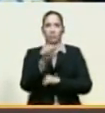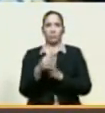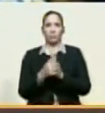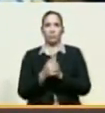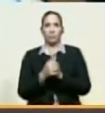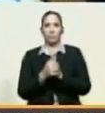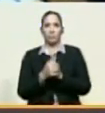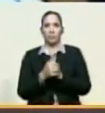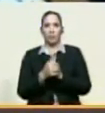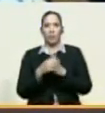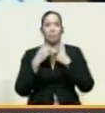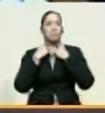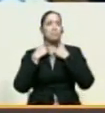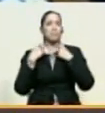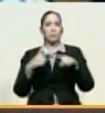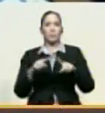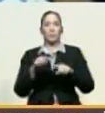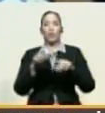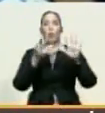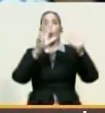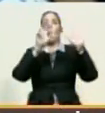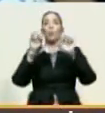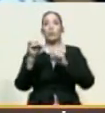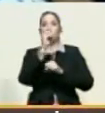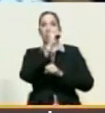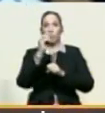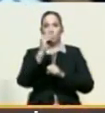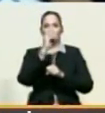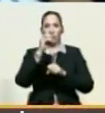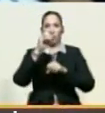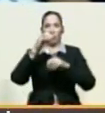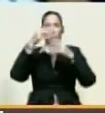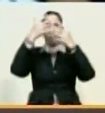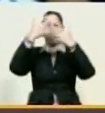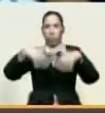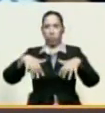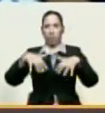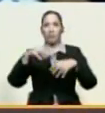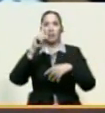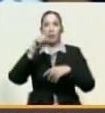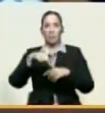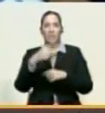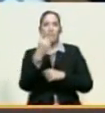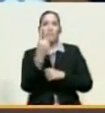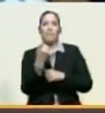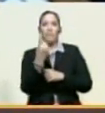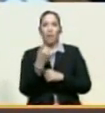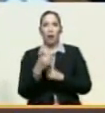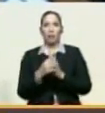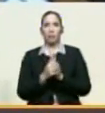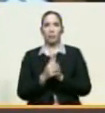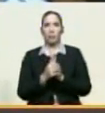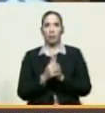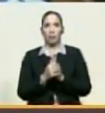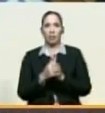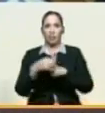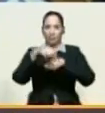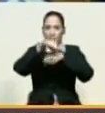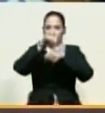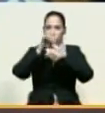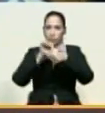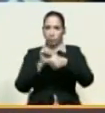deterioro del 80% de la infraestructura, así como la falta de equipos de cirugía y